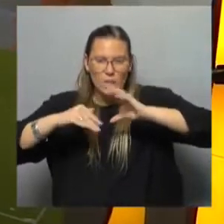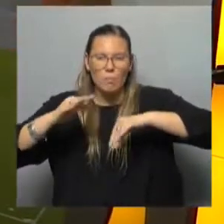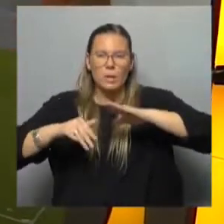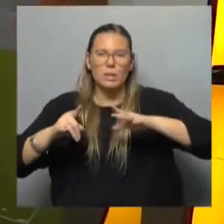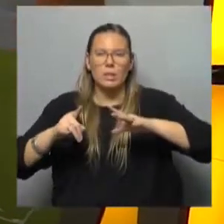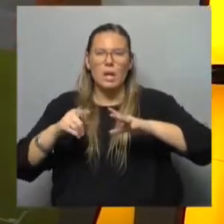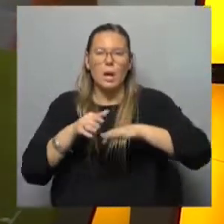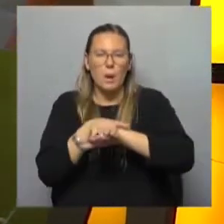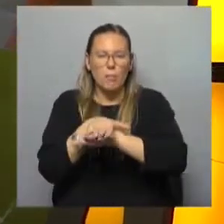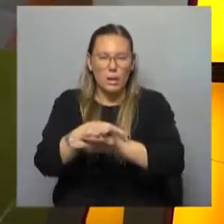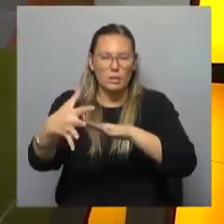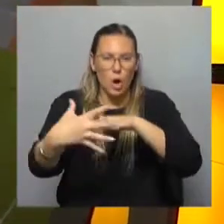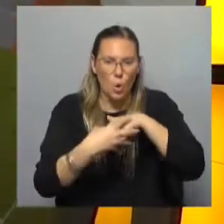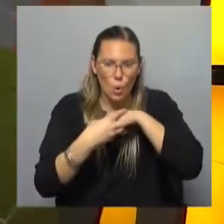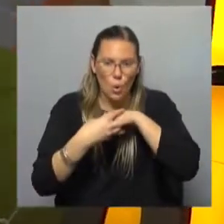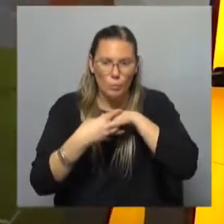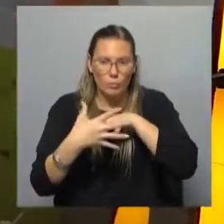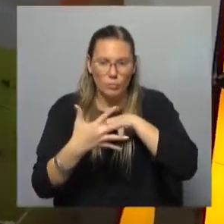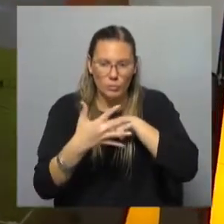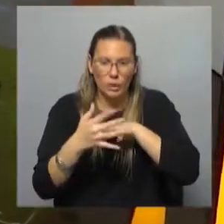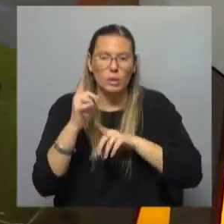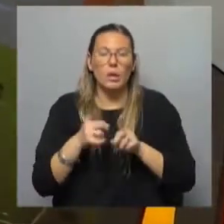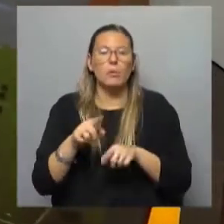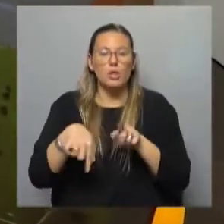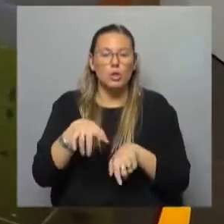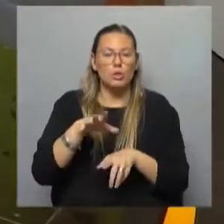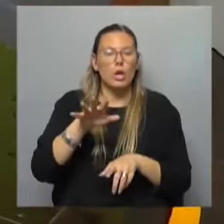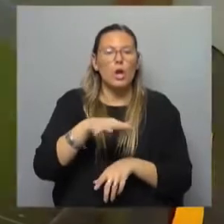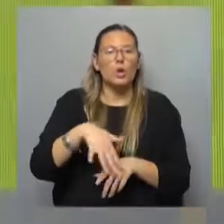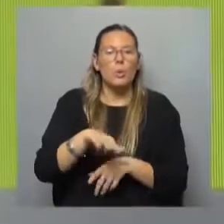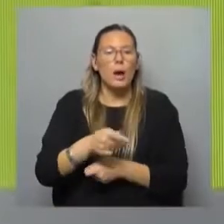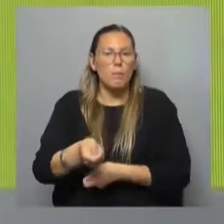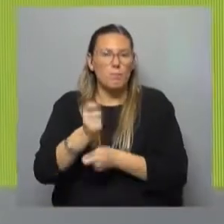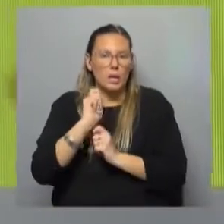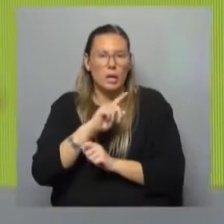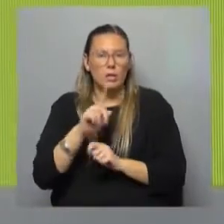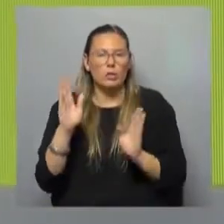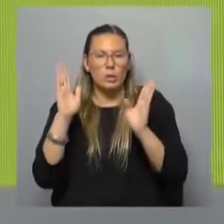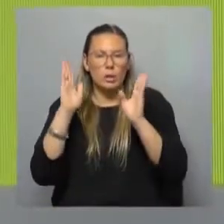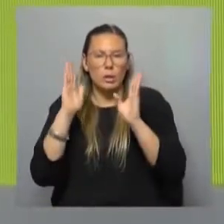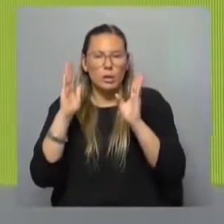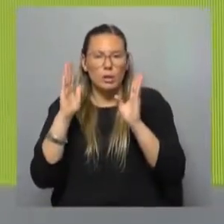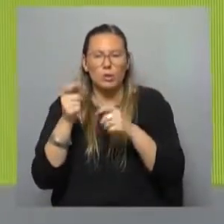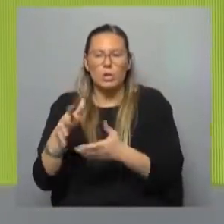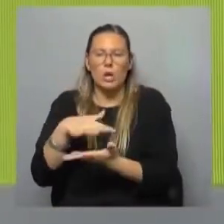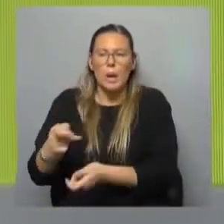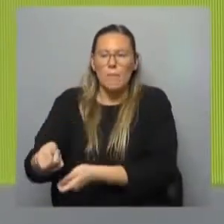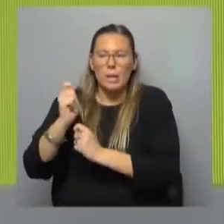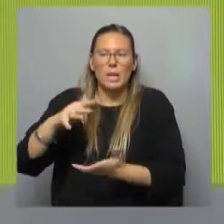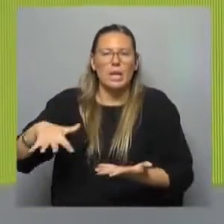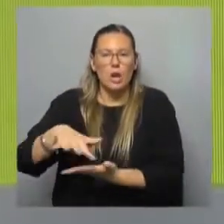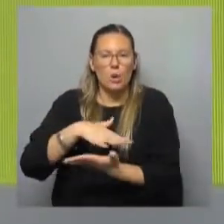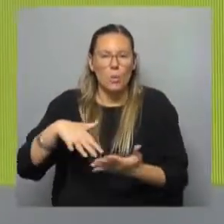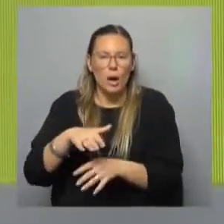tamaño del pez que atrapa. Exactamente. Y también las claro. zonas de desove, ¿no? Las Sí, zonas donde se sí, pesca exacto. para que no se pesquen en lugares donde generalmente los